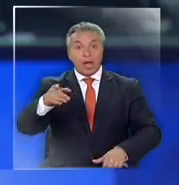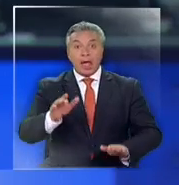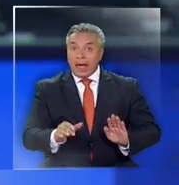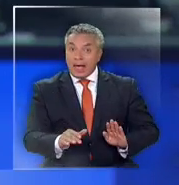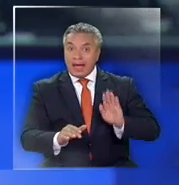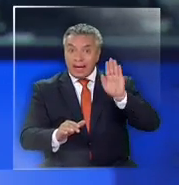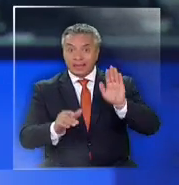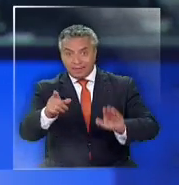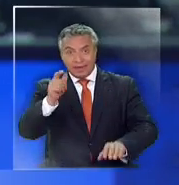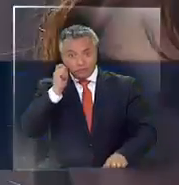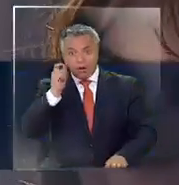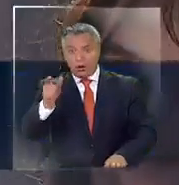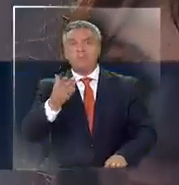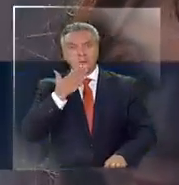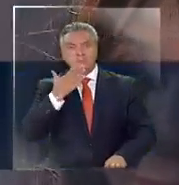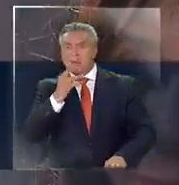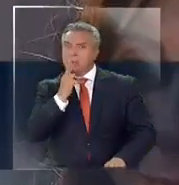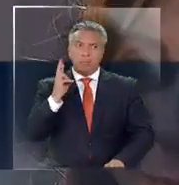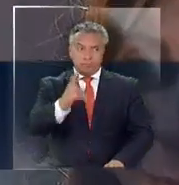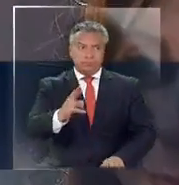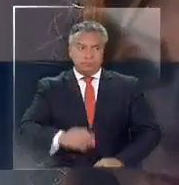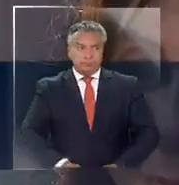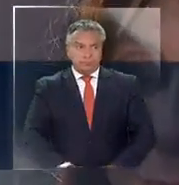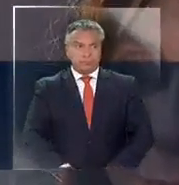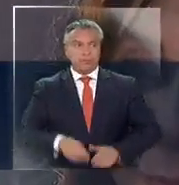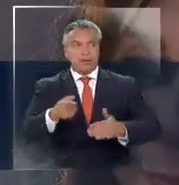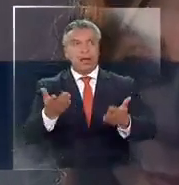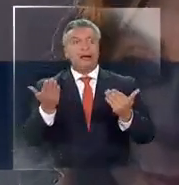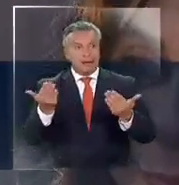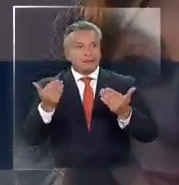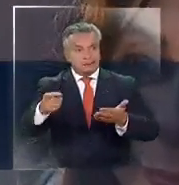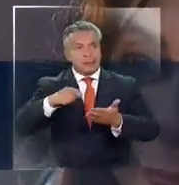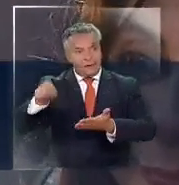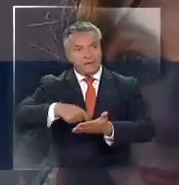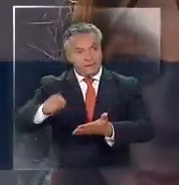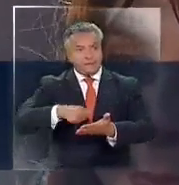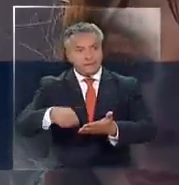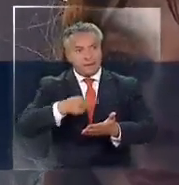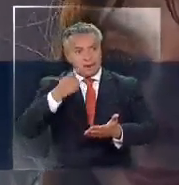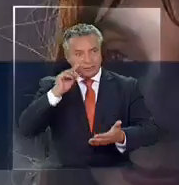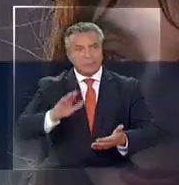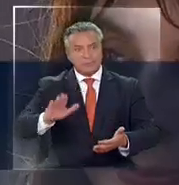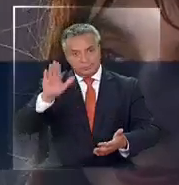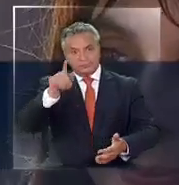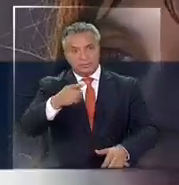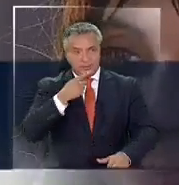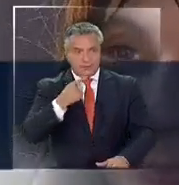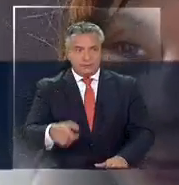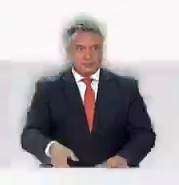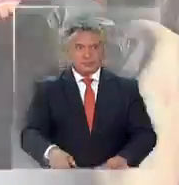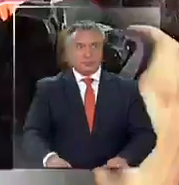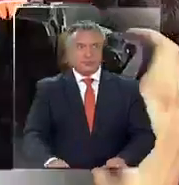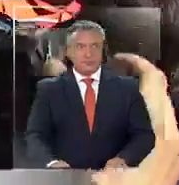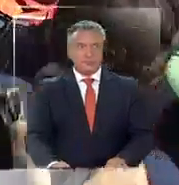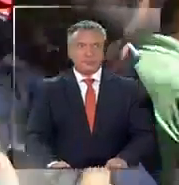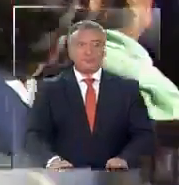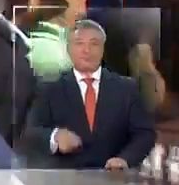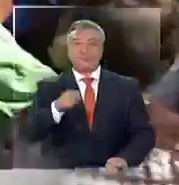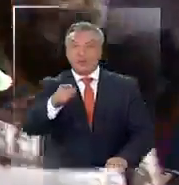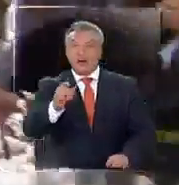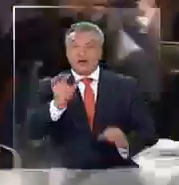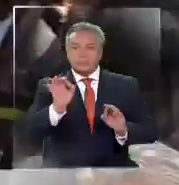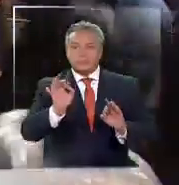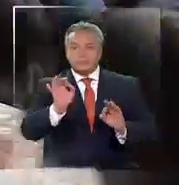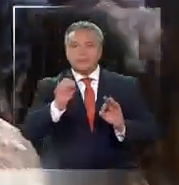¿Le respondió? Necesitamos hartas firmas, para inscribir la candidatura en el Congreso. Frase que refleja